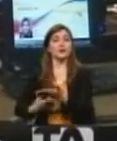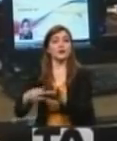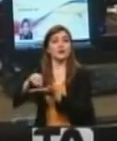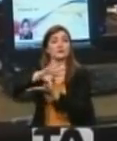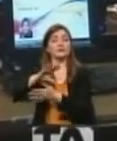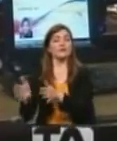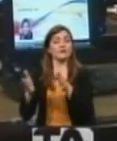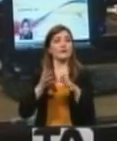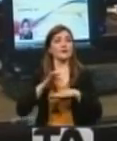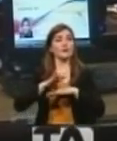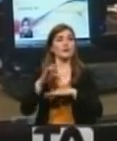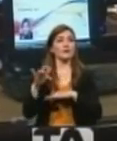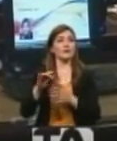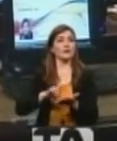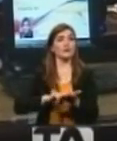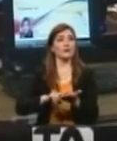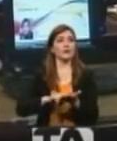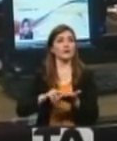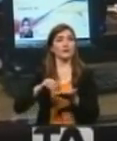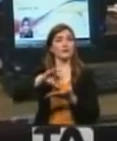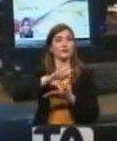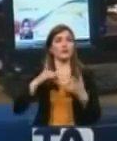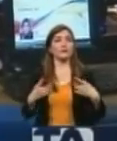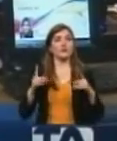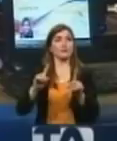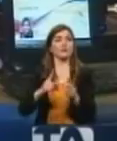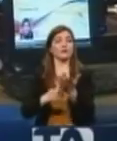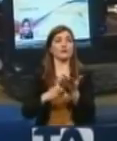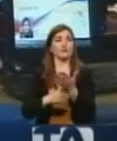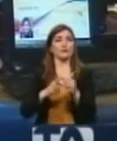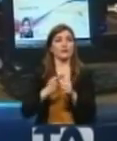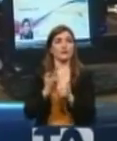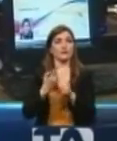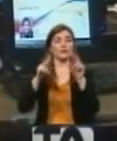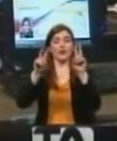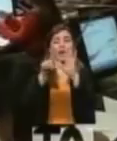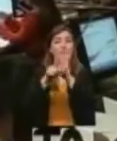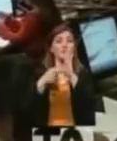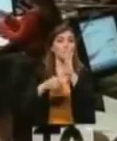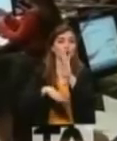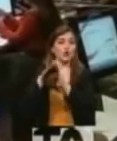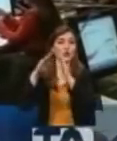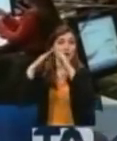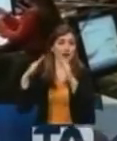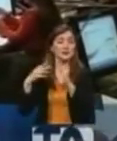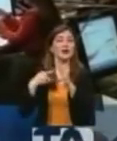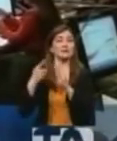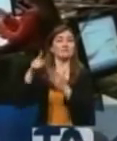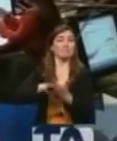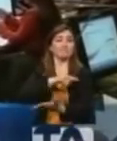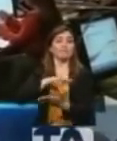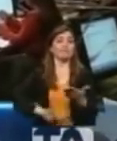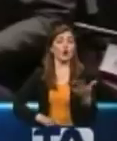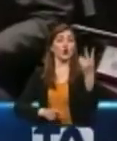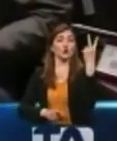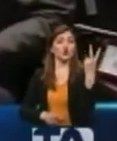Y bueno, más temprano el Pleno de la Asamblea debatió en primera instancia la derogatoria a la ley de plusvalía. 12